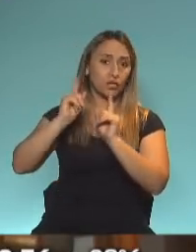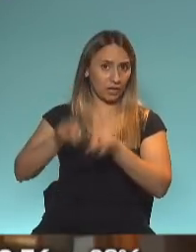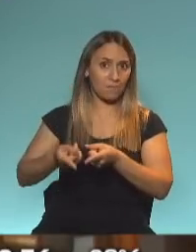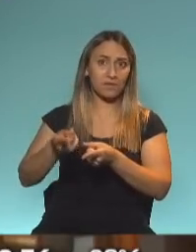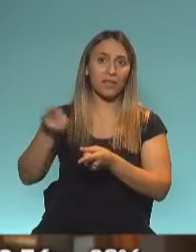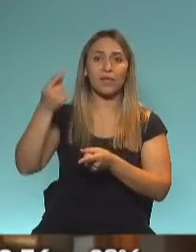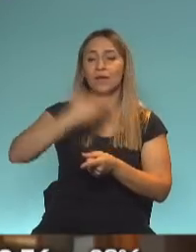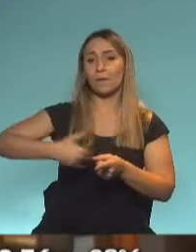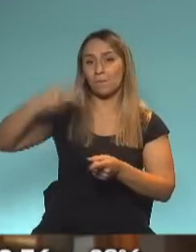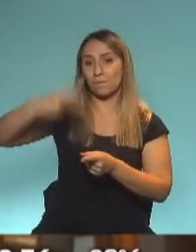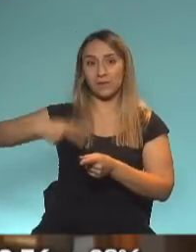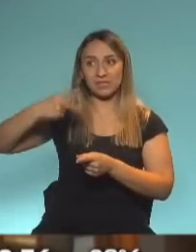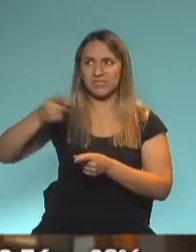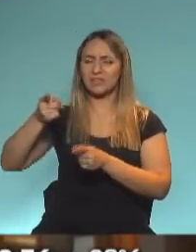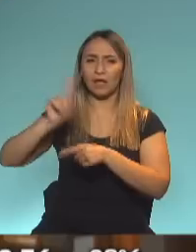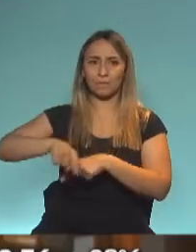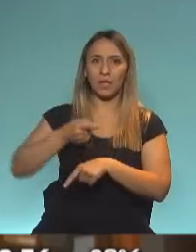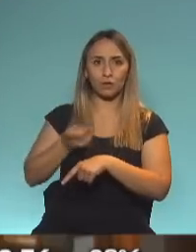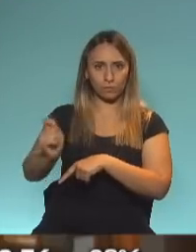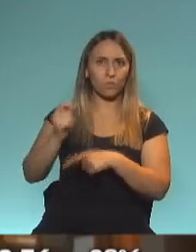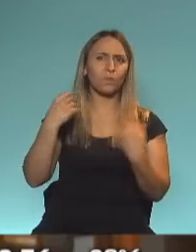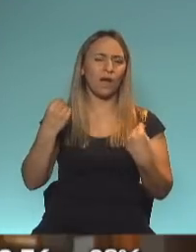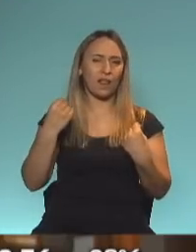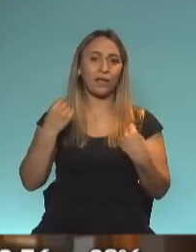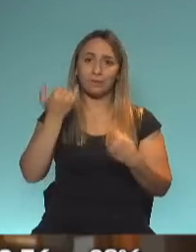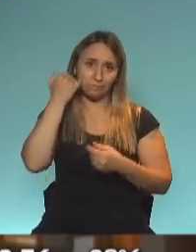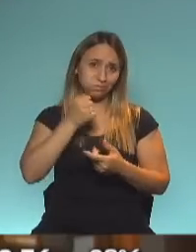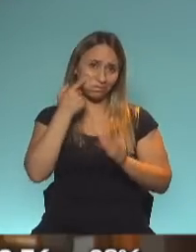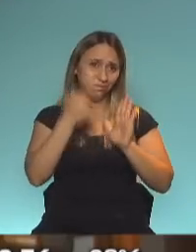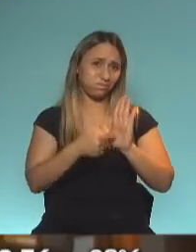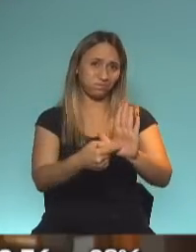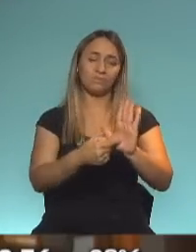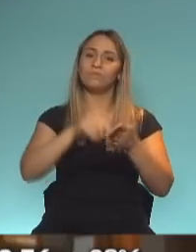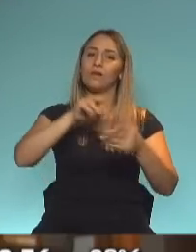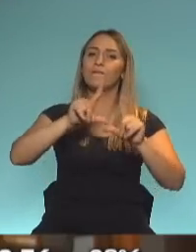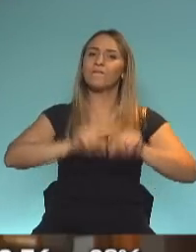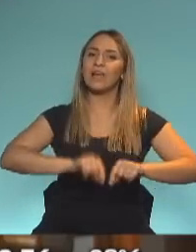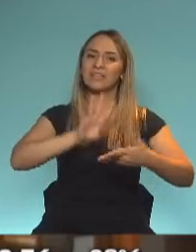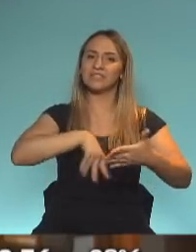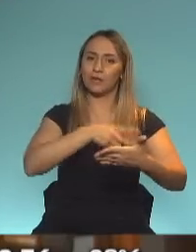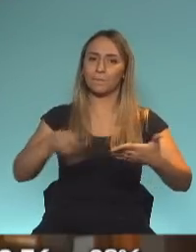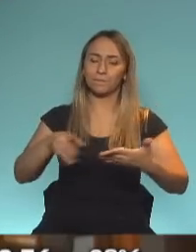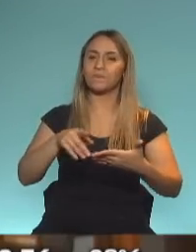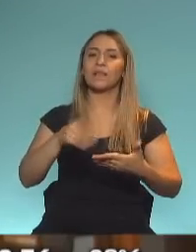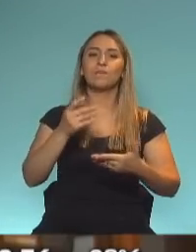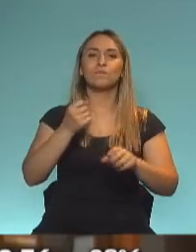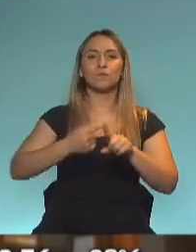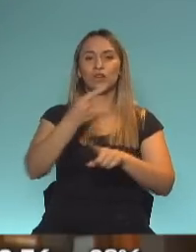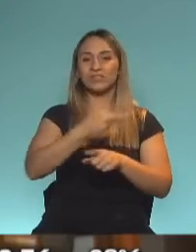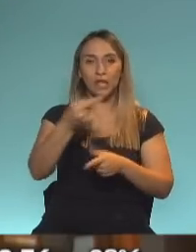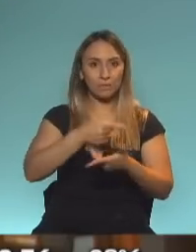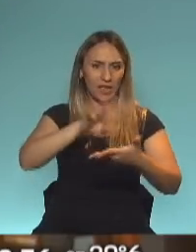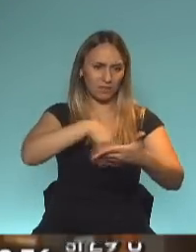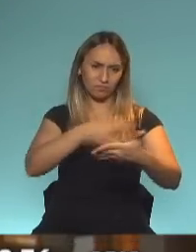la Nación, y ya lo estamos viendo porque ya le han puesto un cronograma para alguna de esas causas, un cronograma semanal. Como